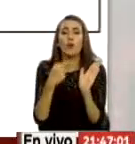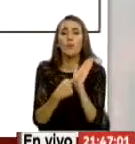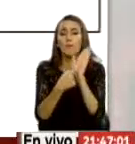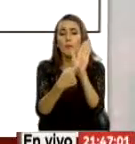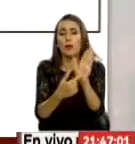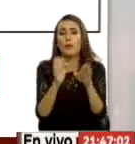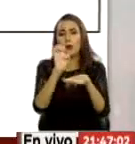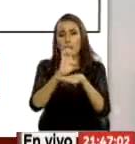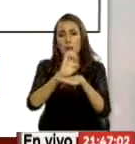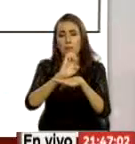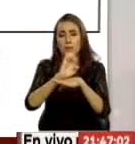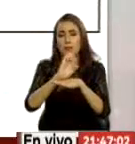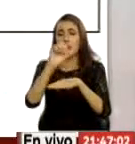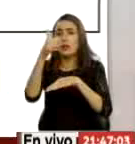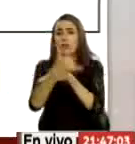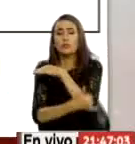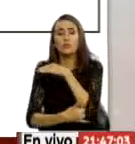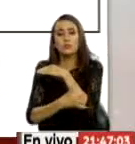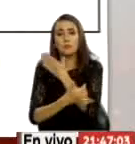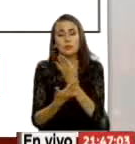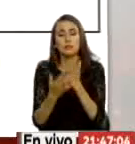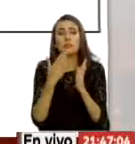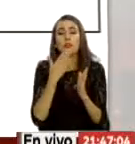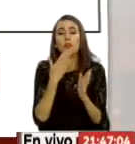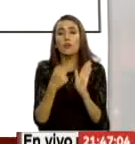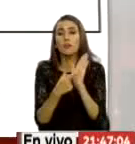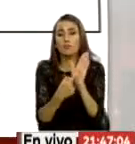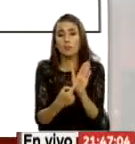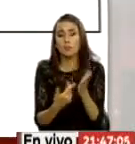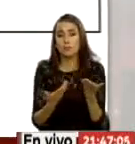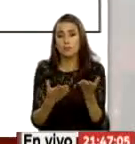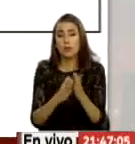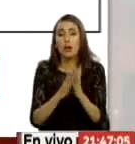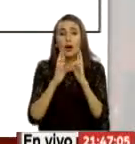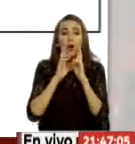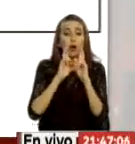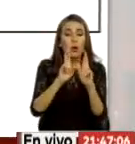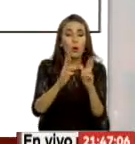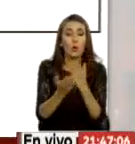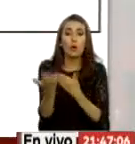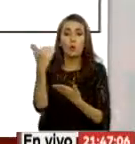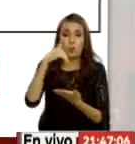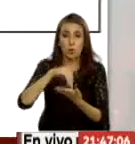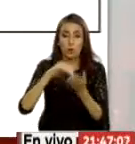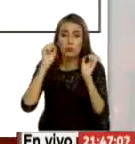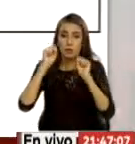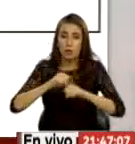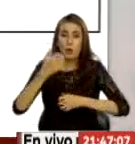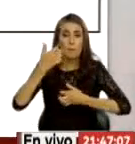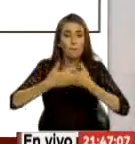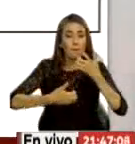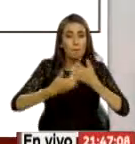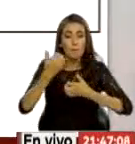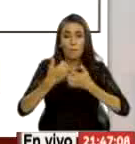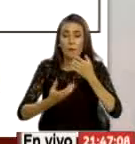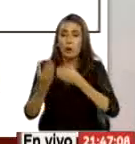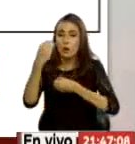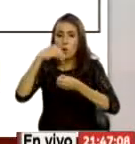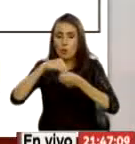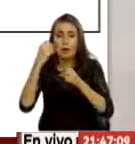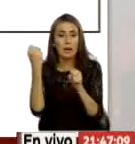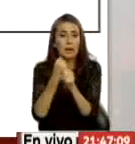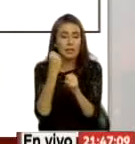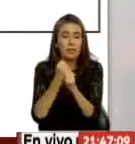política que debe tener nuestro país para responderle al pueblo, como le decía una vez más, los problemas de fondo, el empleo,